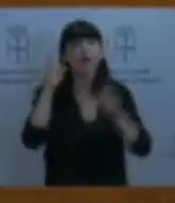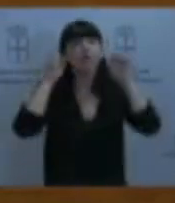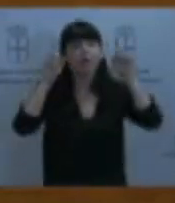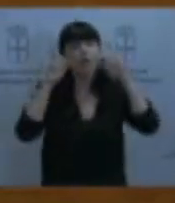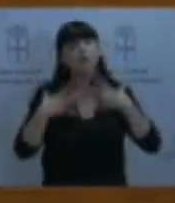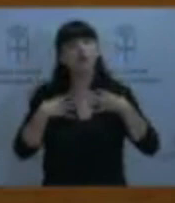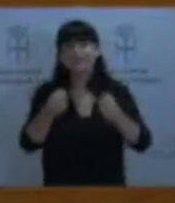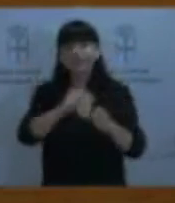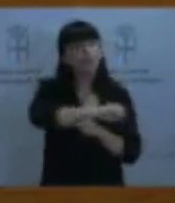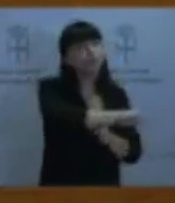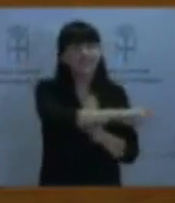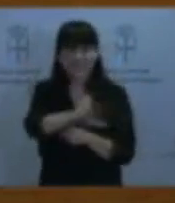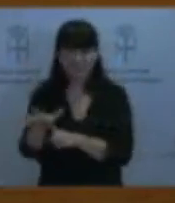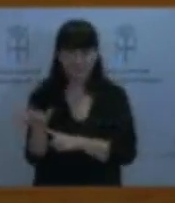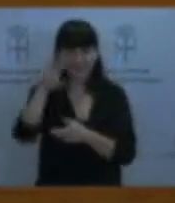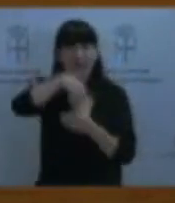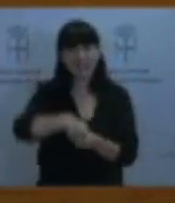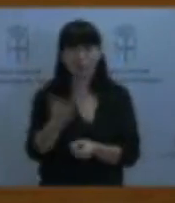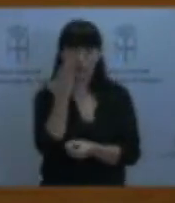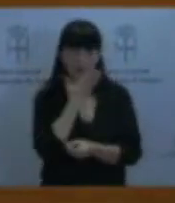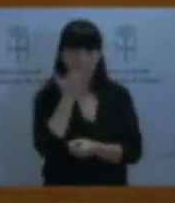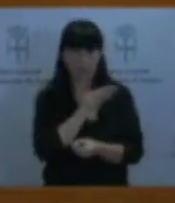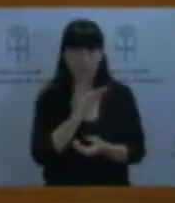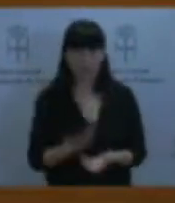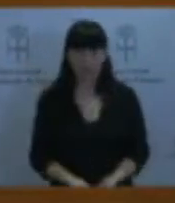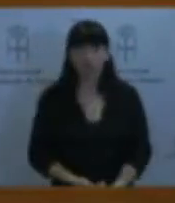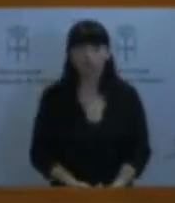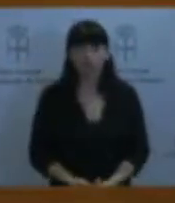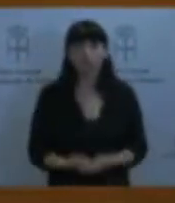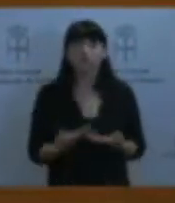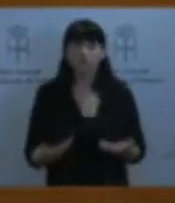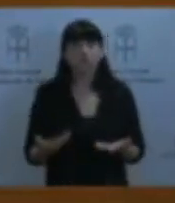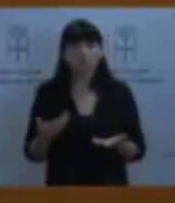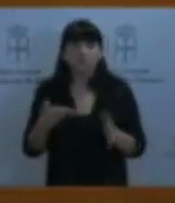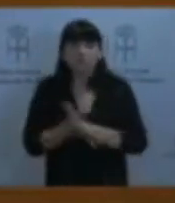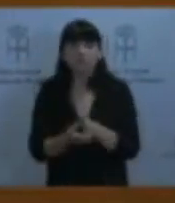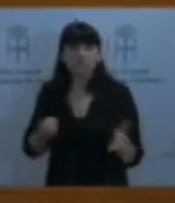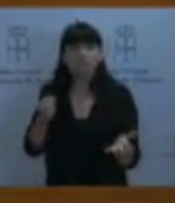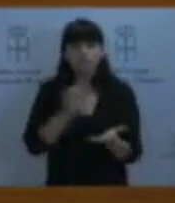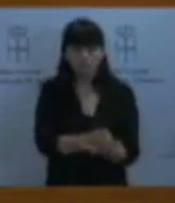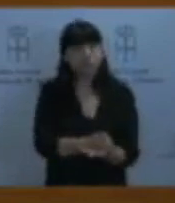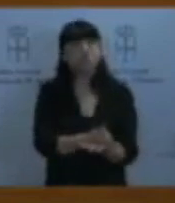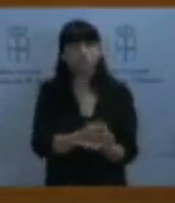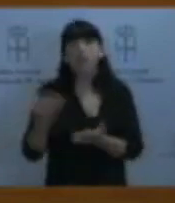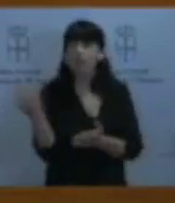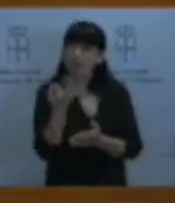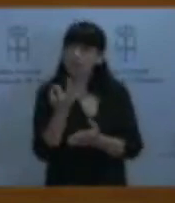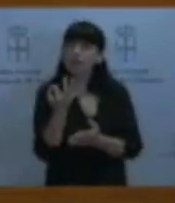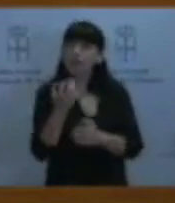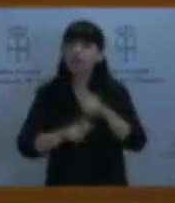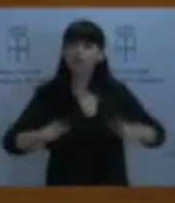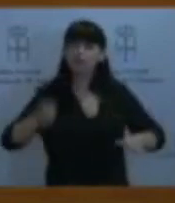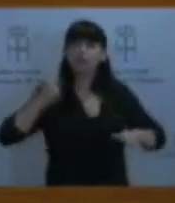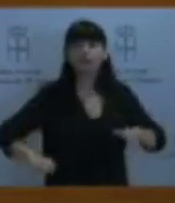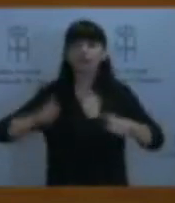transversal en la materia curricular. Y, bueno, pues es un gran reto para el que se requiere la participación de los